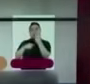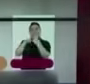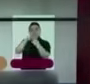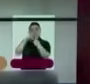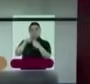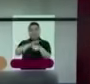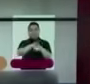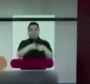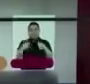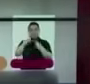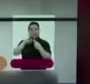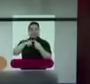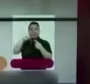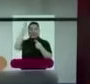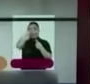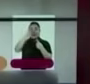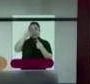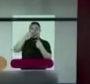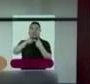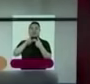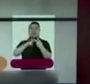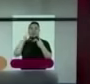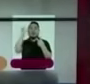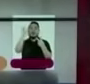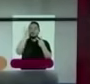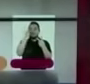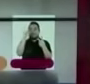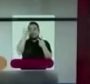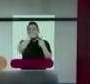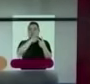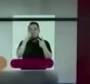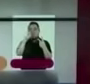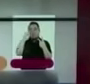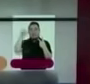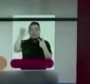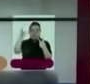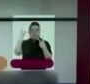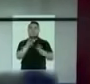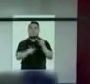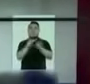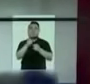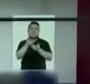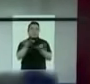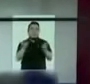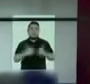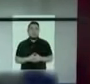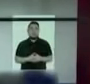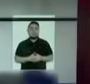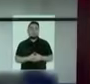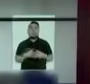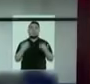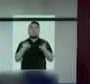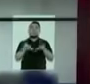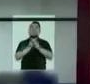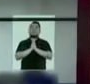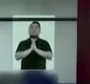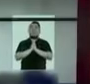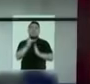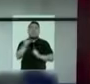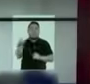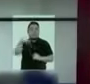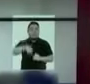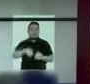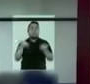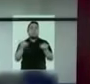toma y la segunda toma y el pata no va, desperdiciaste una vacuna. Eso es también secundario.